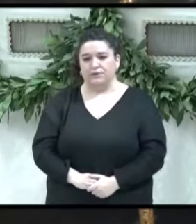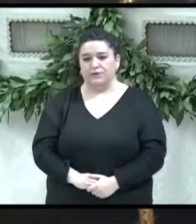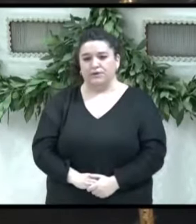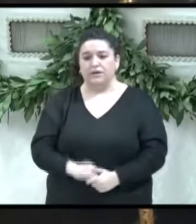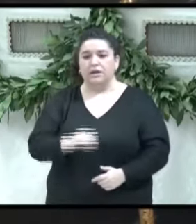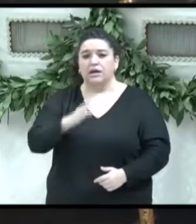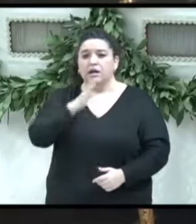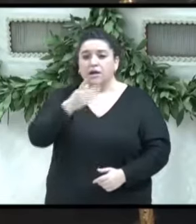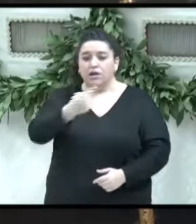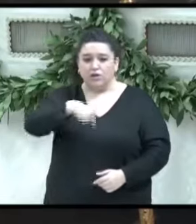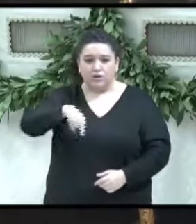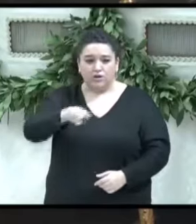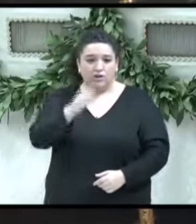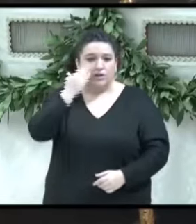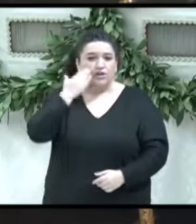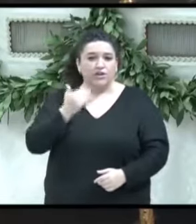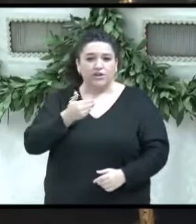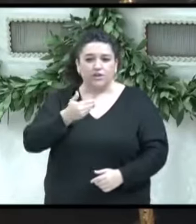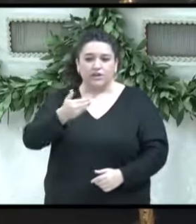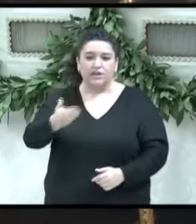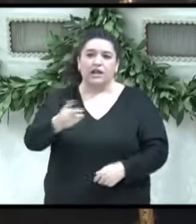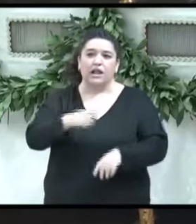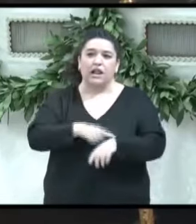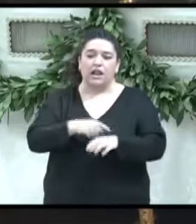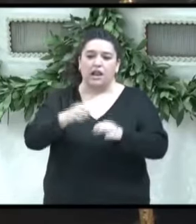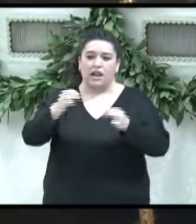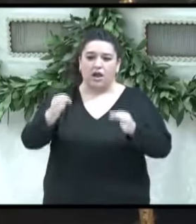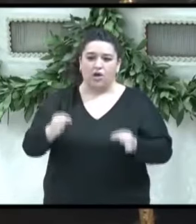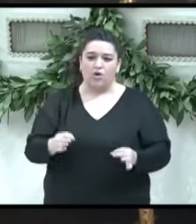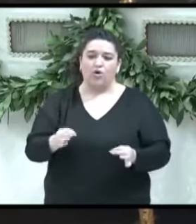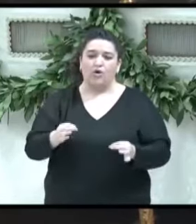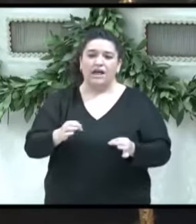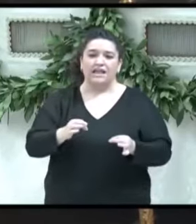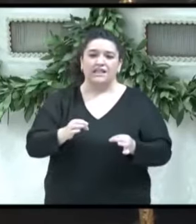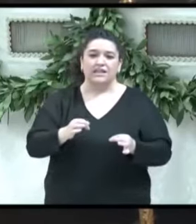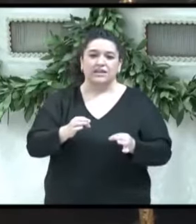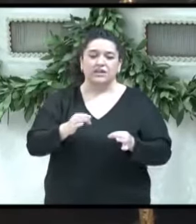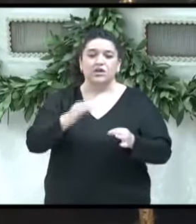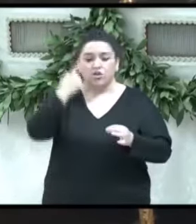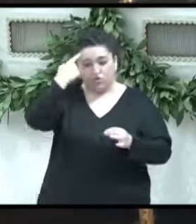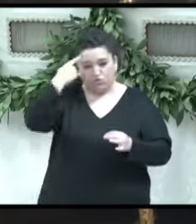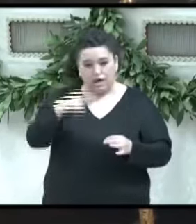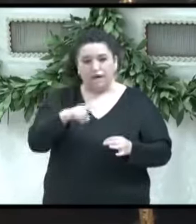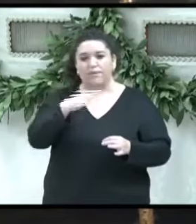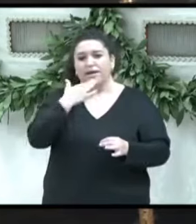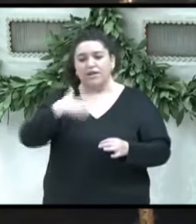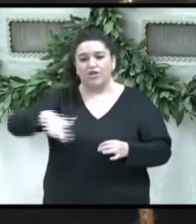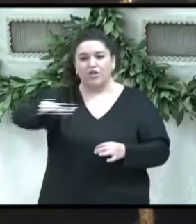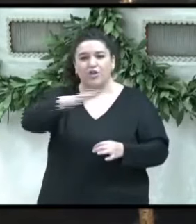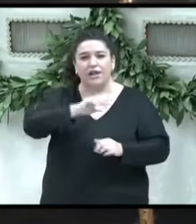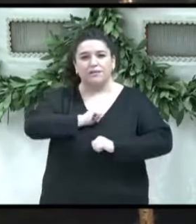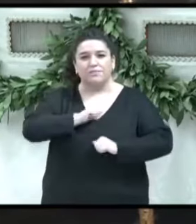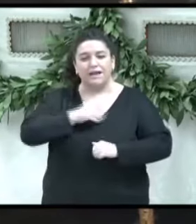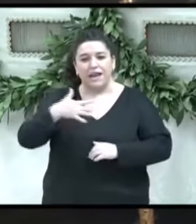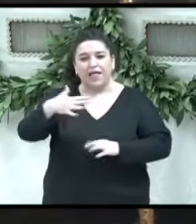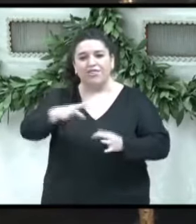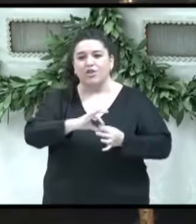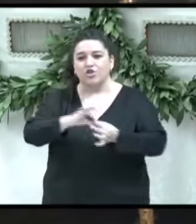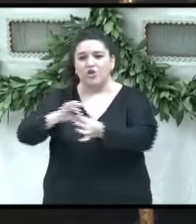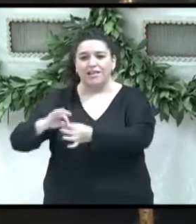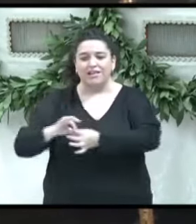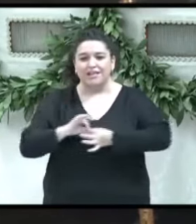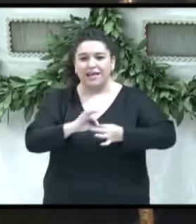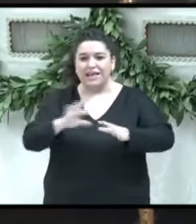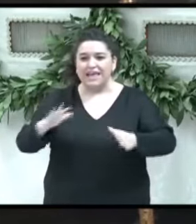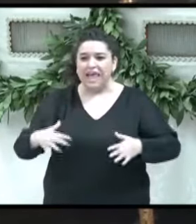contemplado estos días esa ola de solidaridad que a todos nos llena de esperanza y de